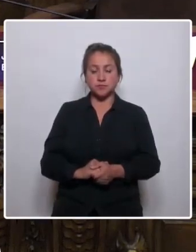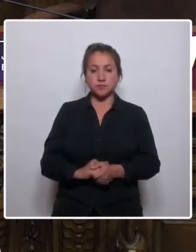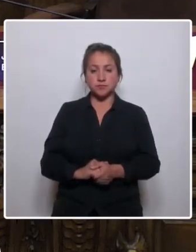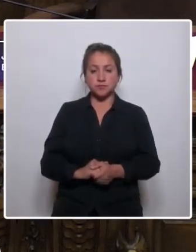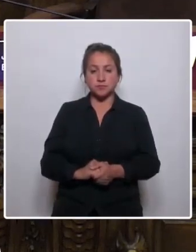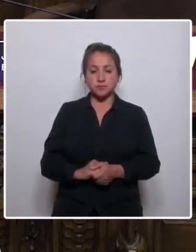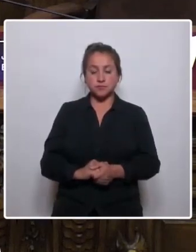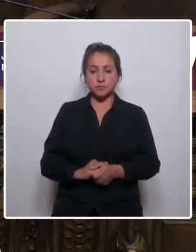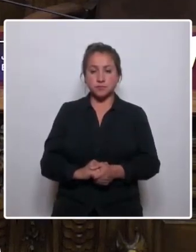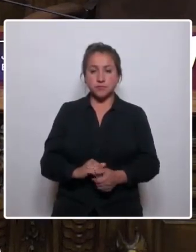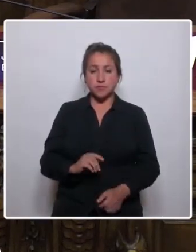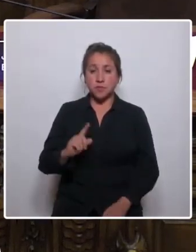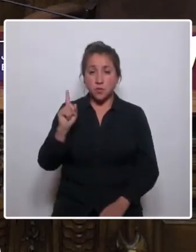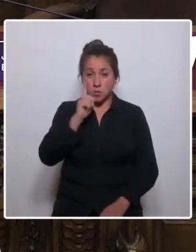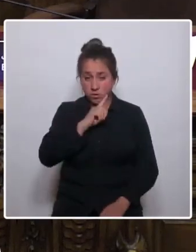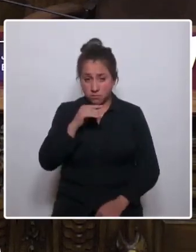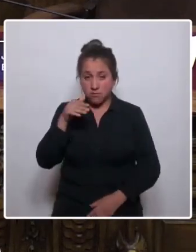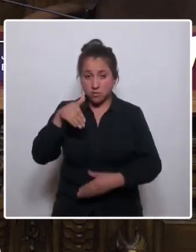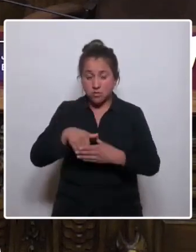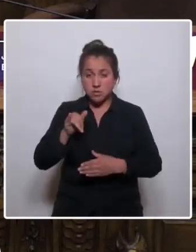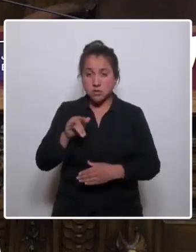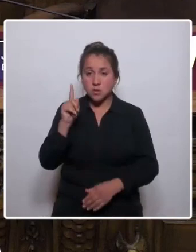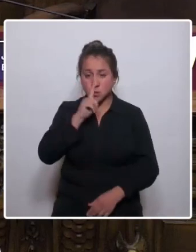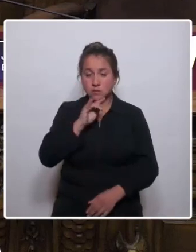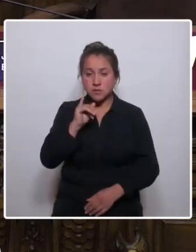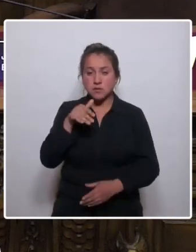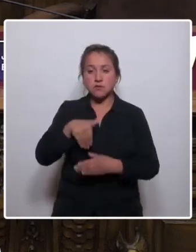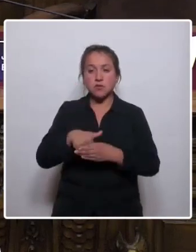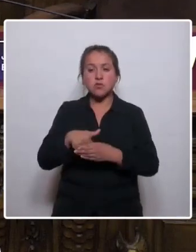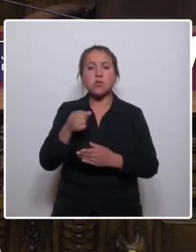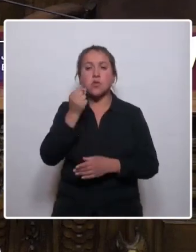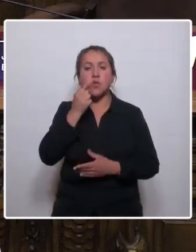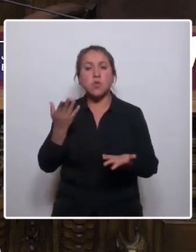En la última, señor secretario. En la última, sí, señor.